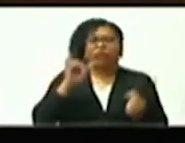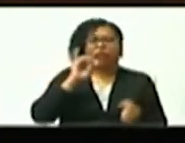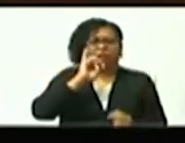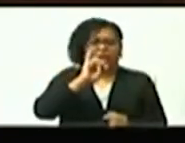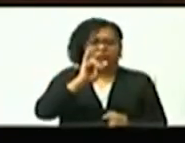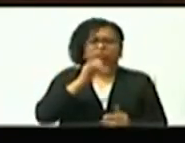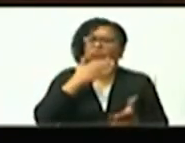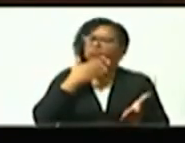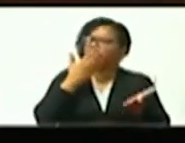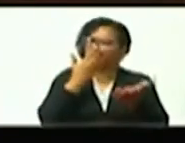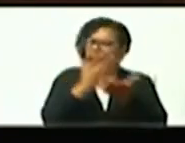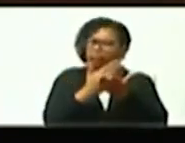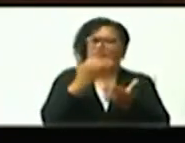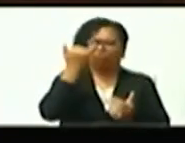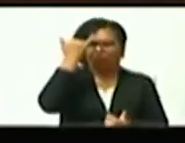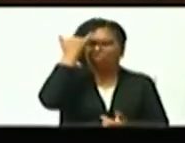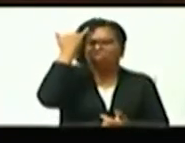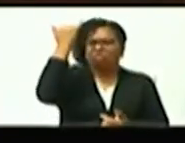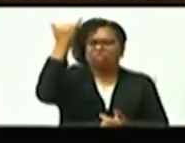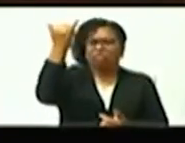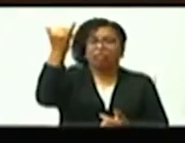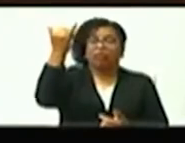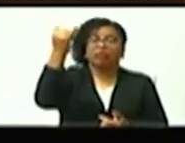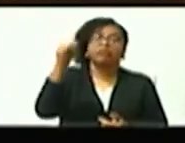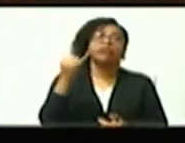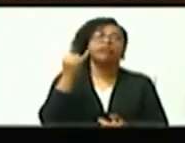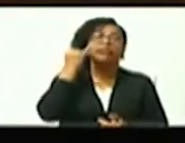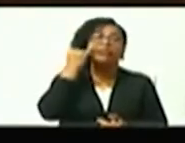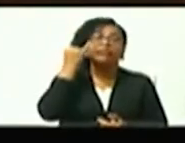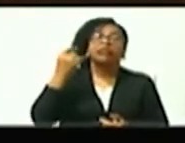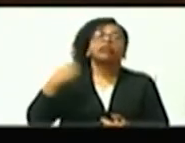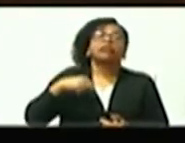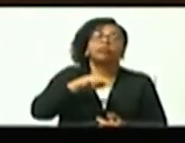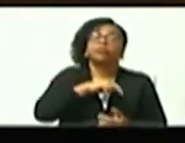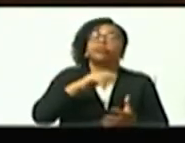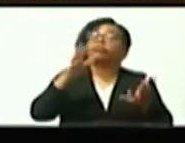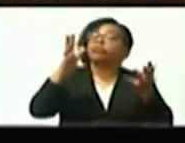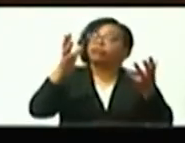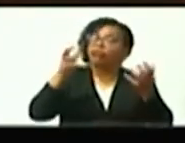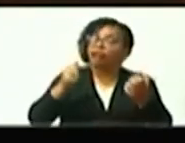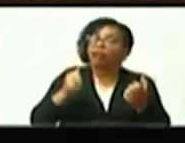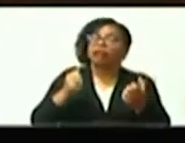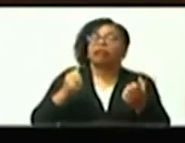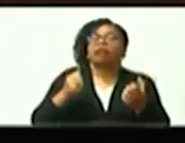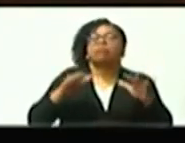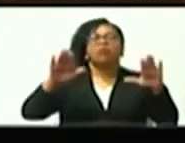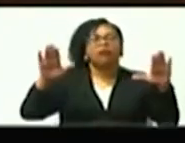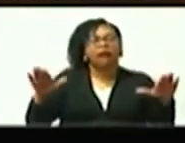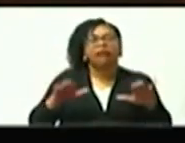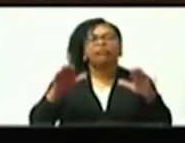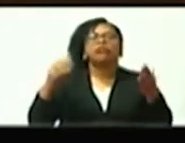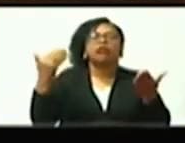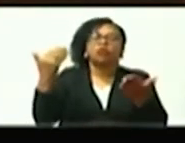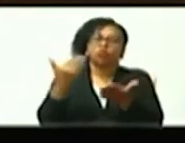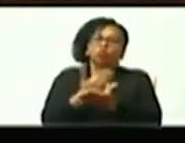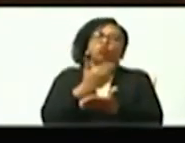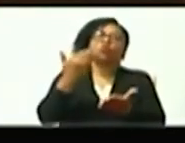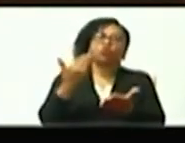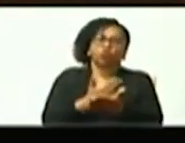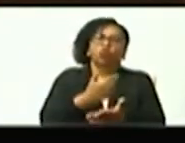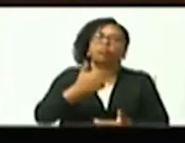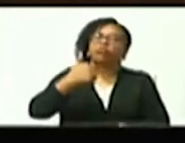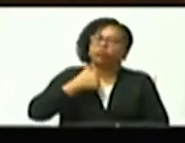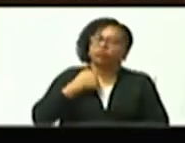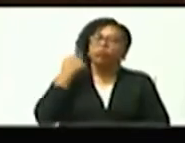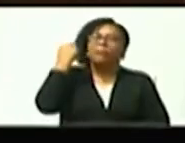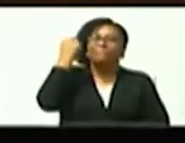si nosotros queremos hacer cosas novedosas, yo creo que